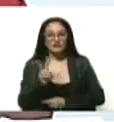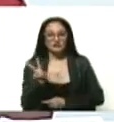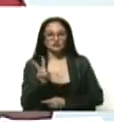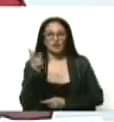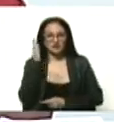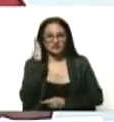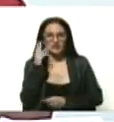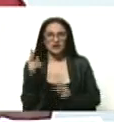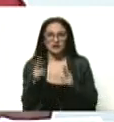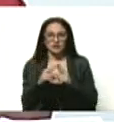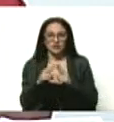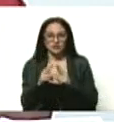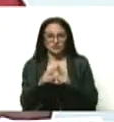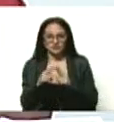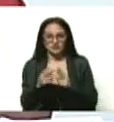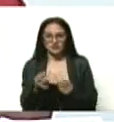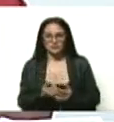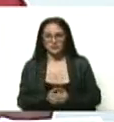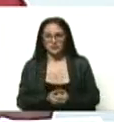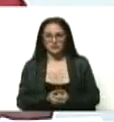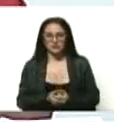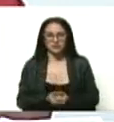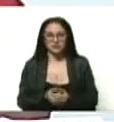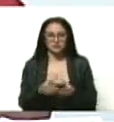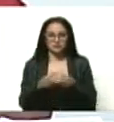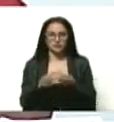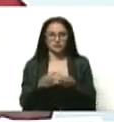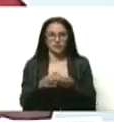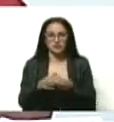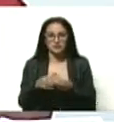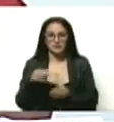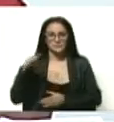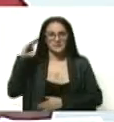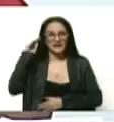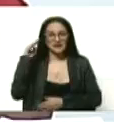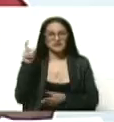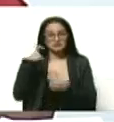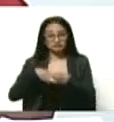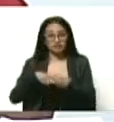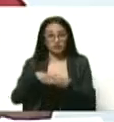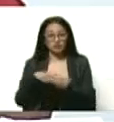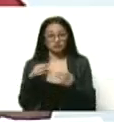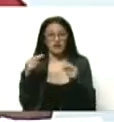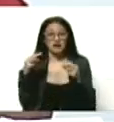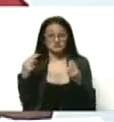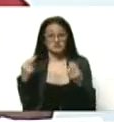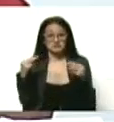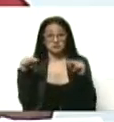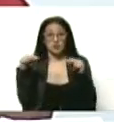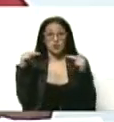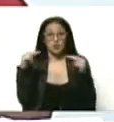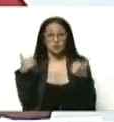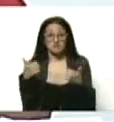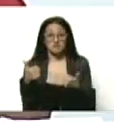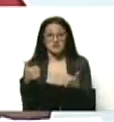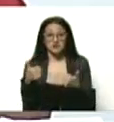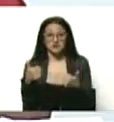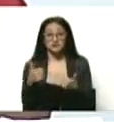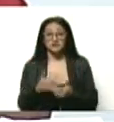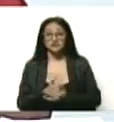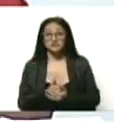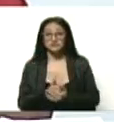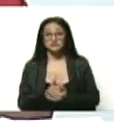de padres y madres, militantes de nivel, cuando digo militantes de